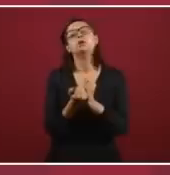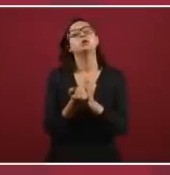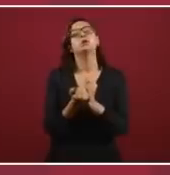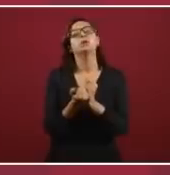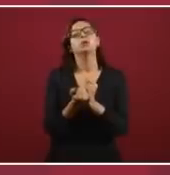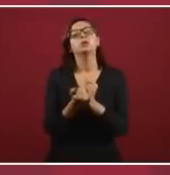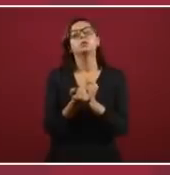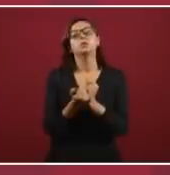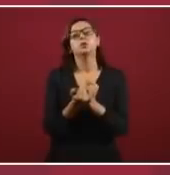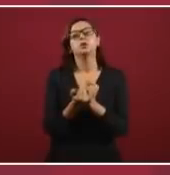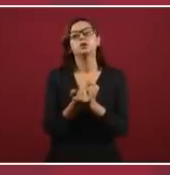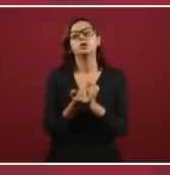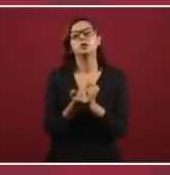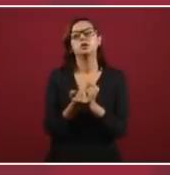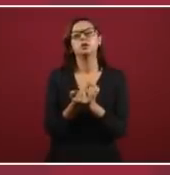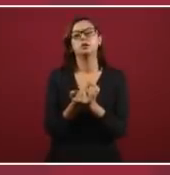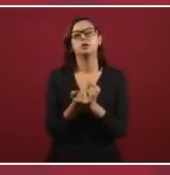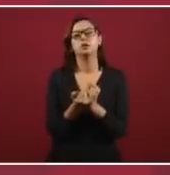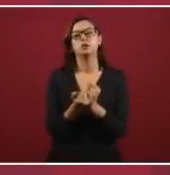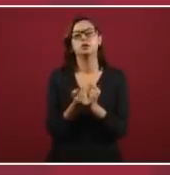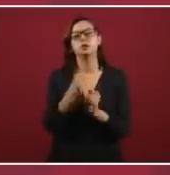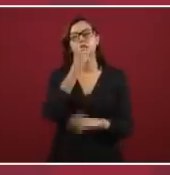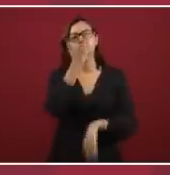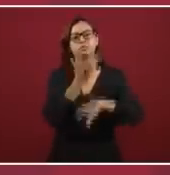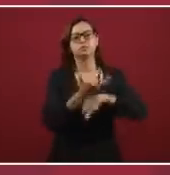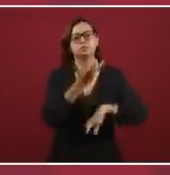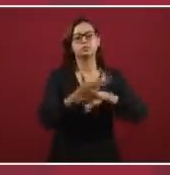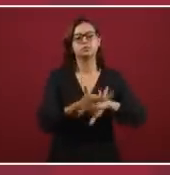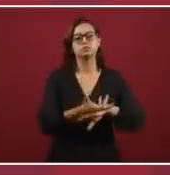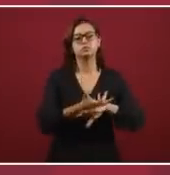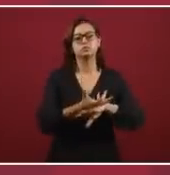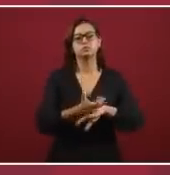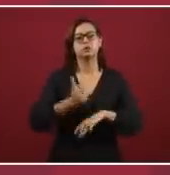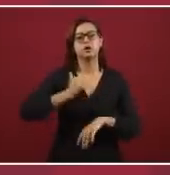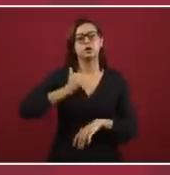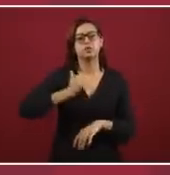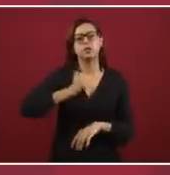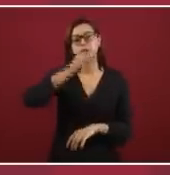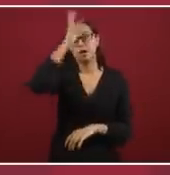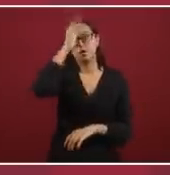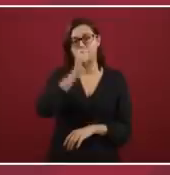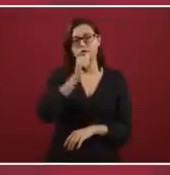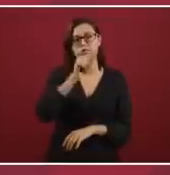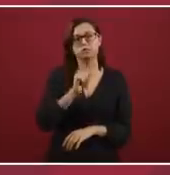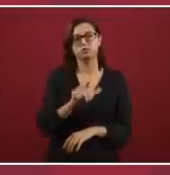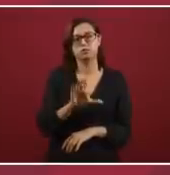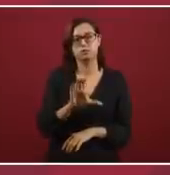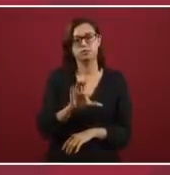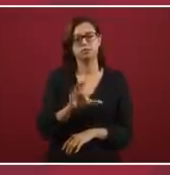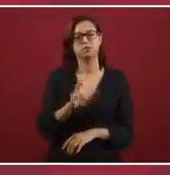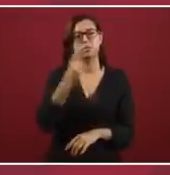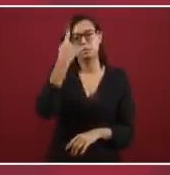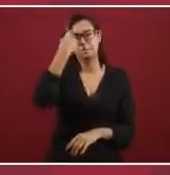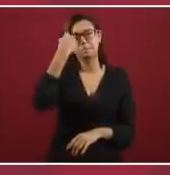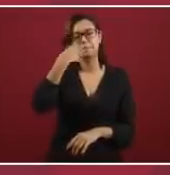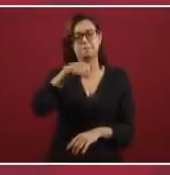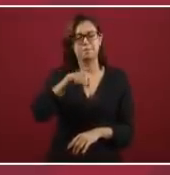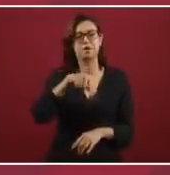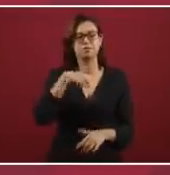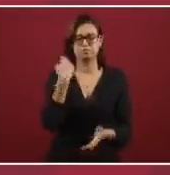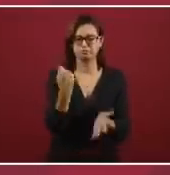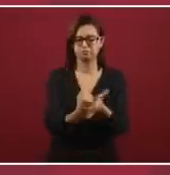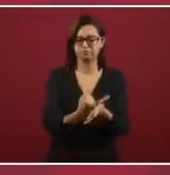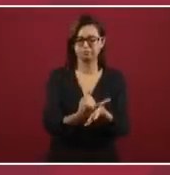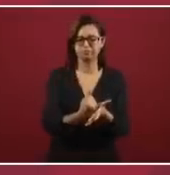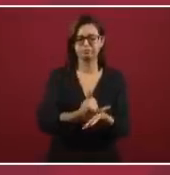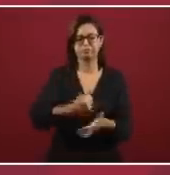el acuerdo en Estados Unidos y en Canadá para la aprobación